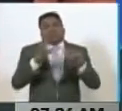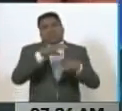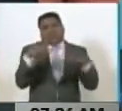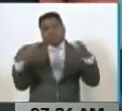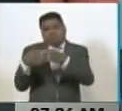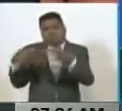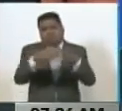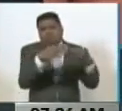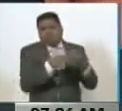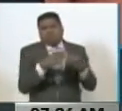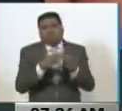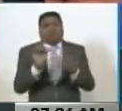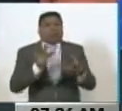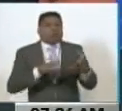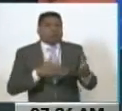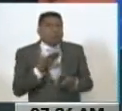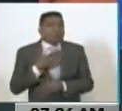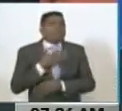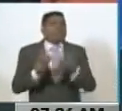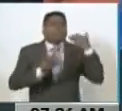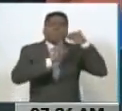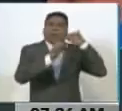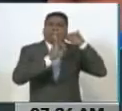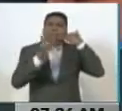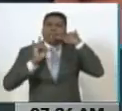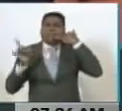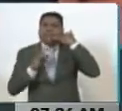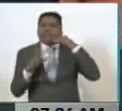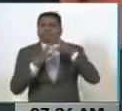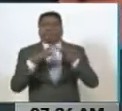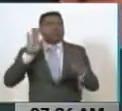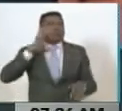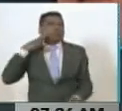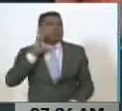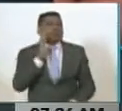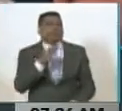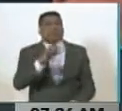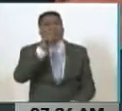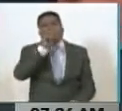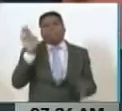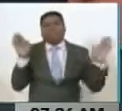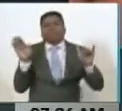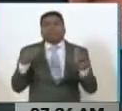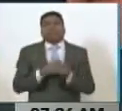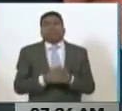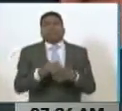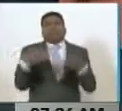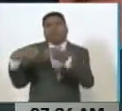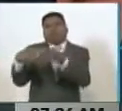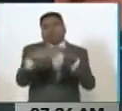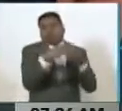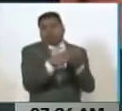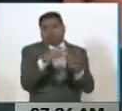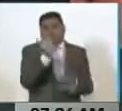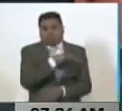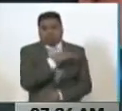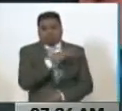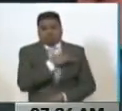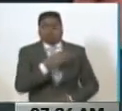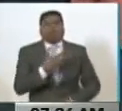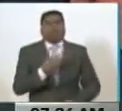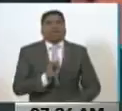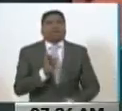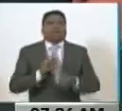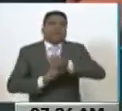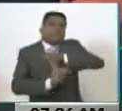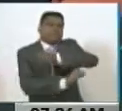del país, a las que pueden contactar a través de nuestras redes sociales, pero estas coordinaciones regionales van directamente a las comunidades, a las